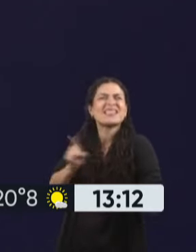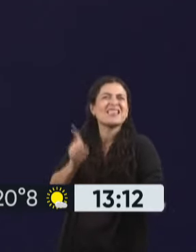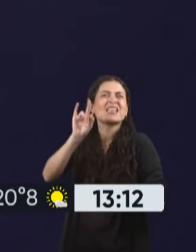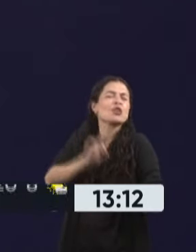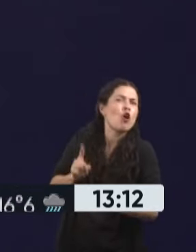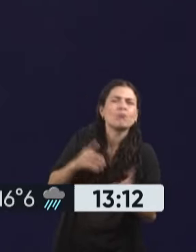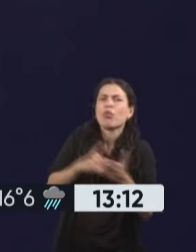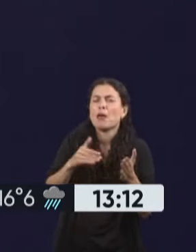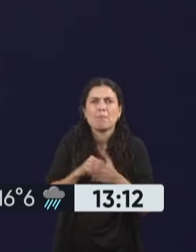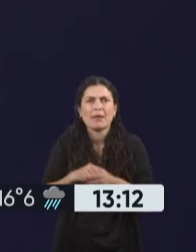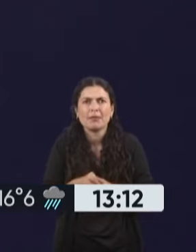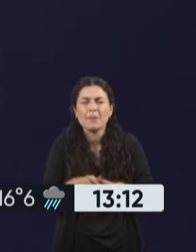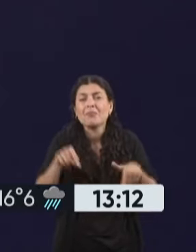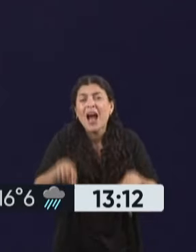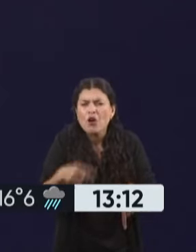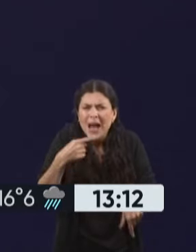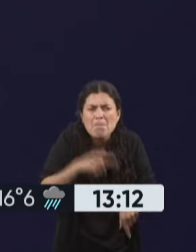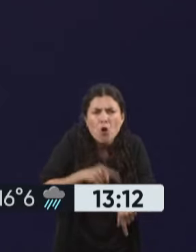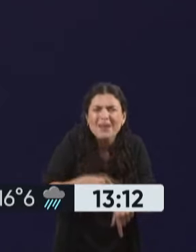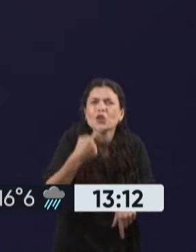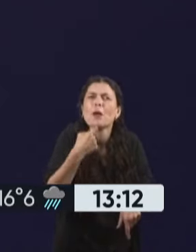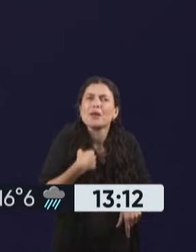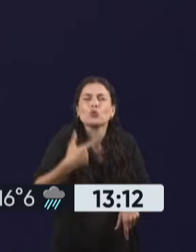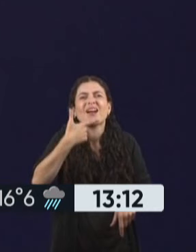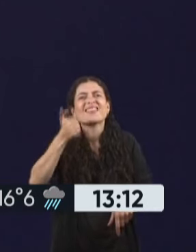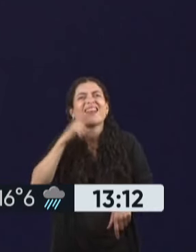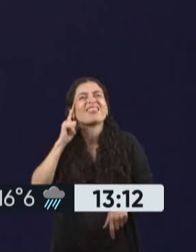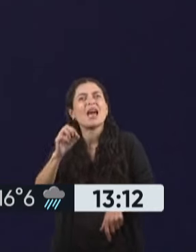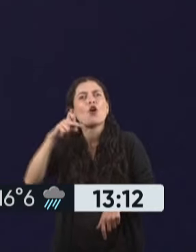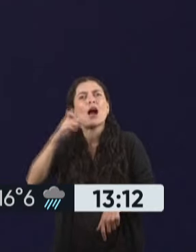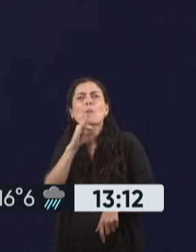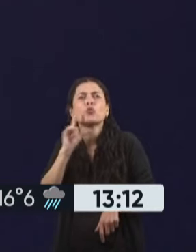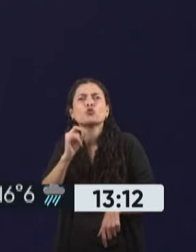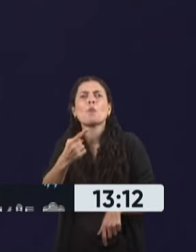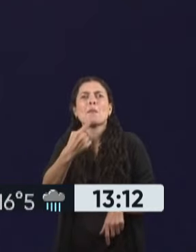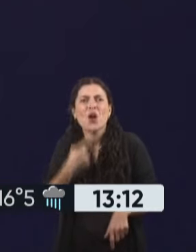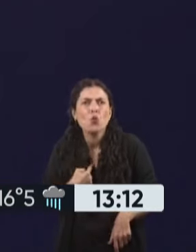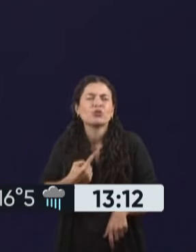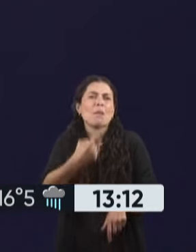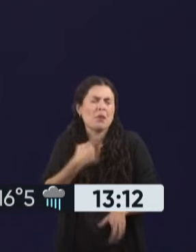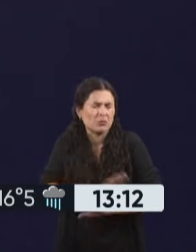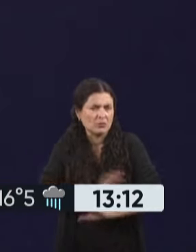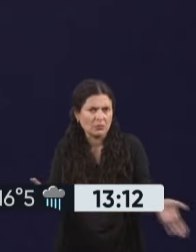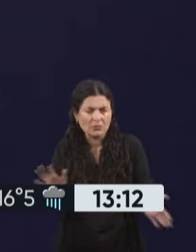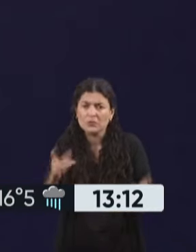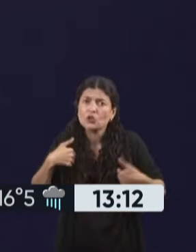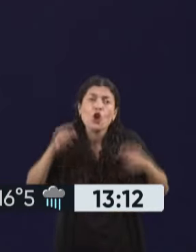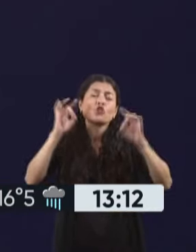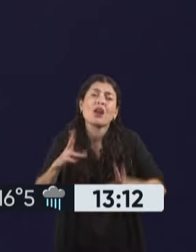sé cuál es el problema con Santiago Caputo. Santiago Caputo, yo el único comentario que hice fue la descripción de lo que ocurrió,